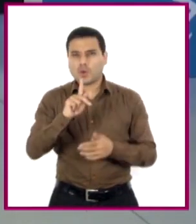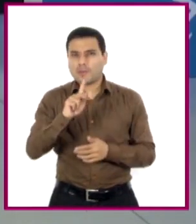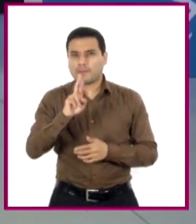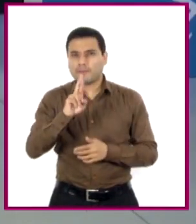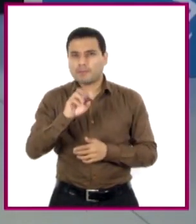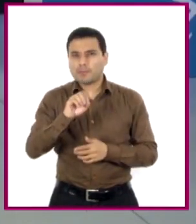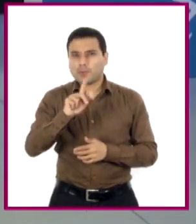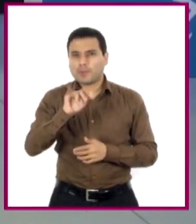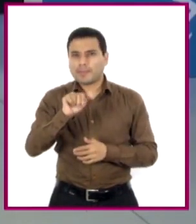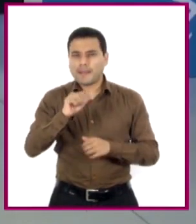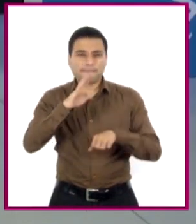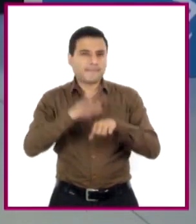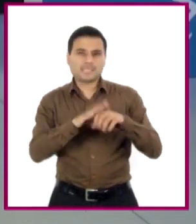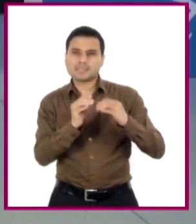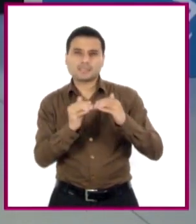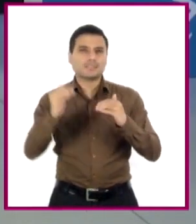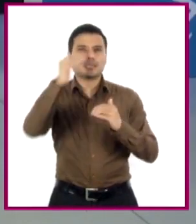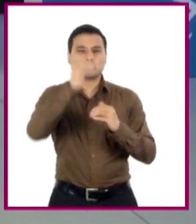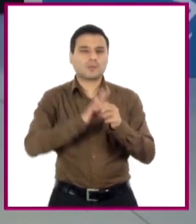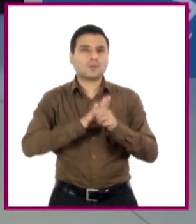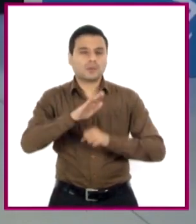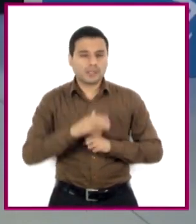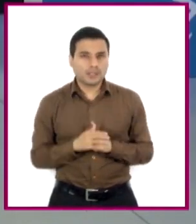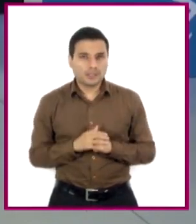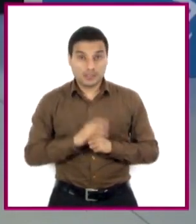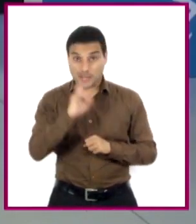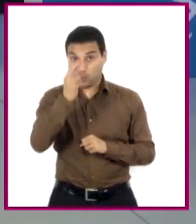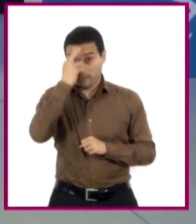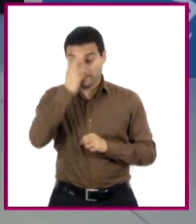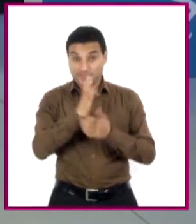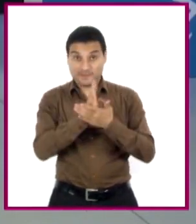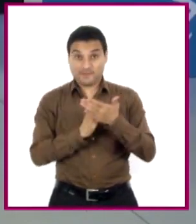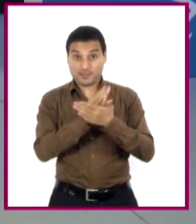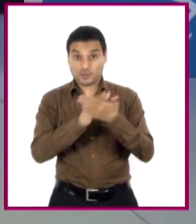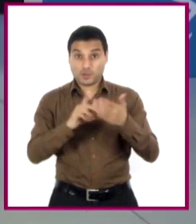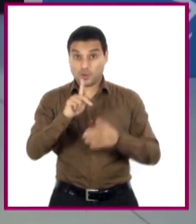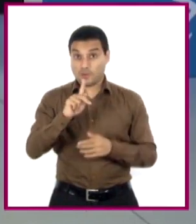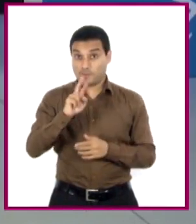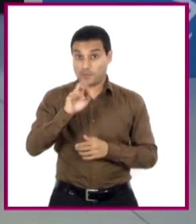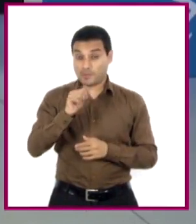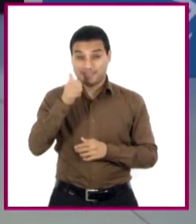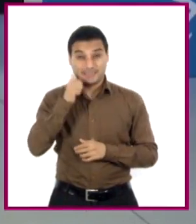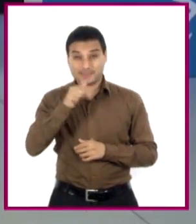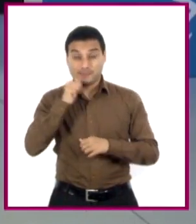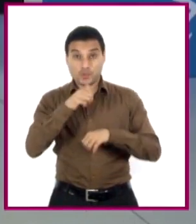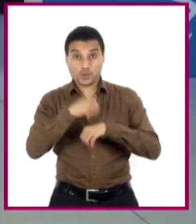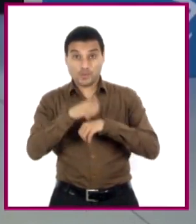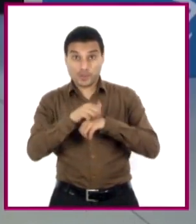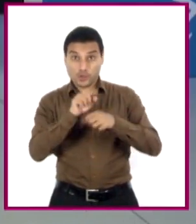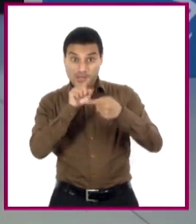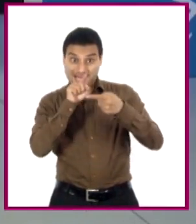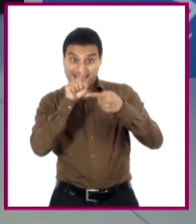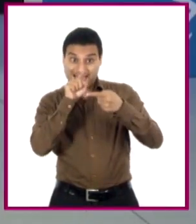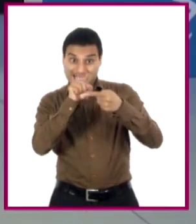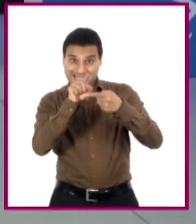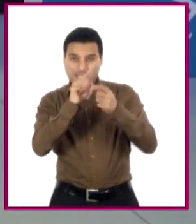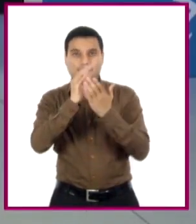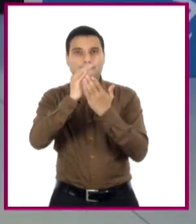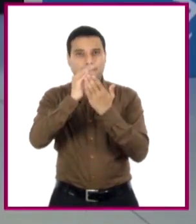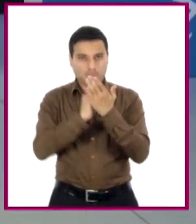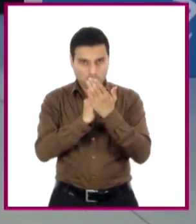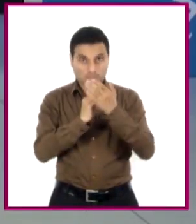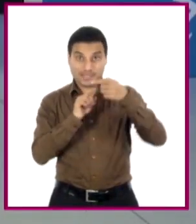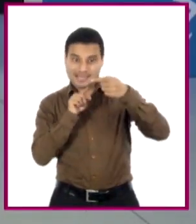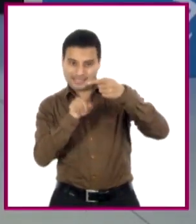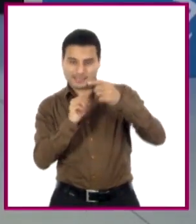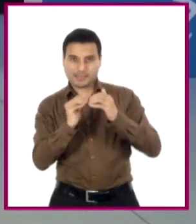grande? Recordemos que en las fracciones propias el numerador siempre es menor que el denominador. Así